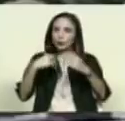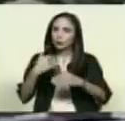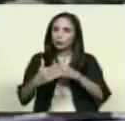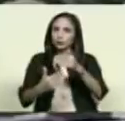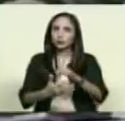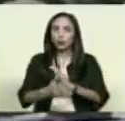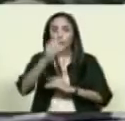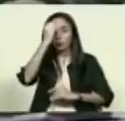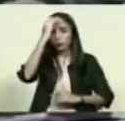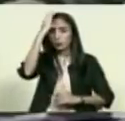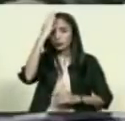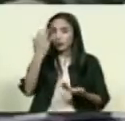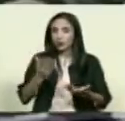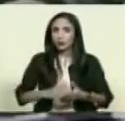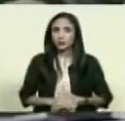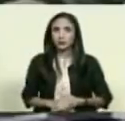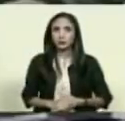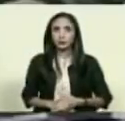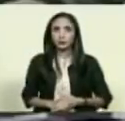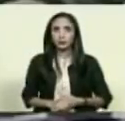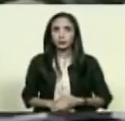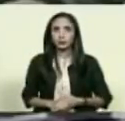el conocimiento.